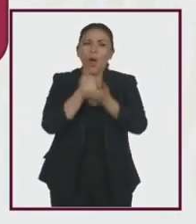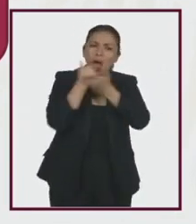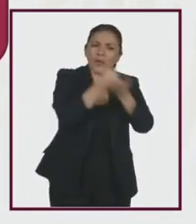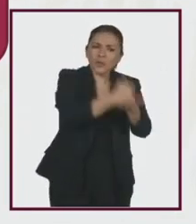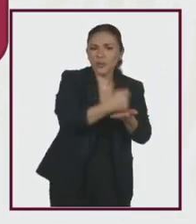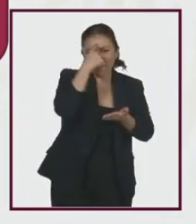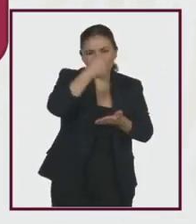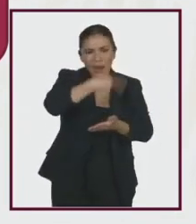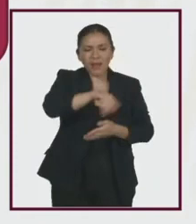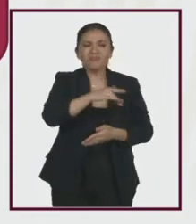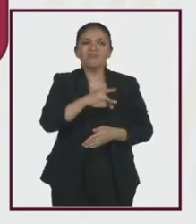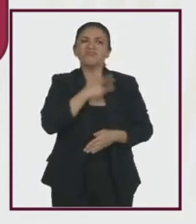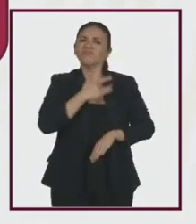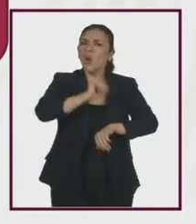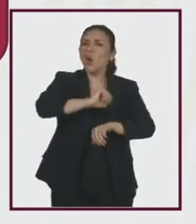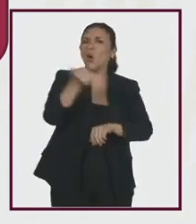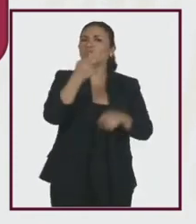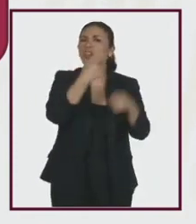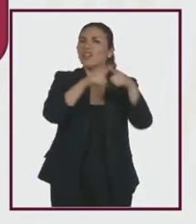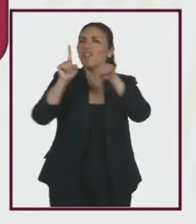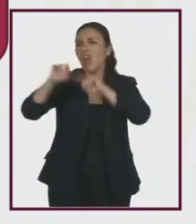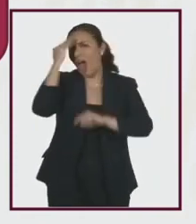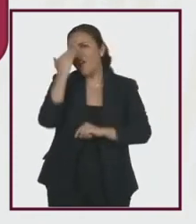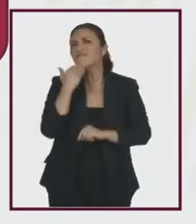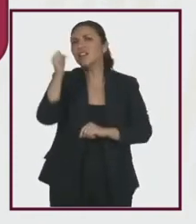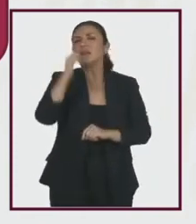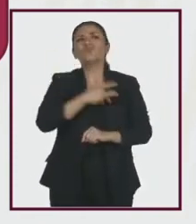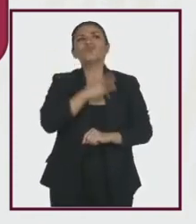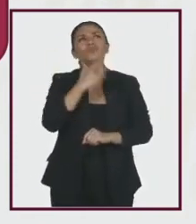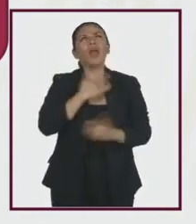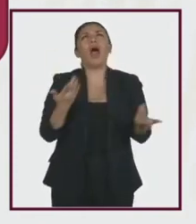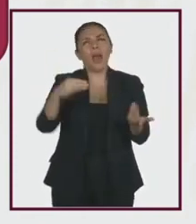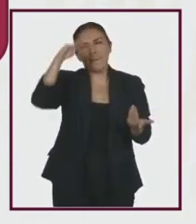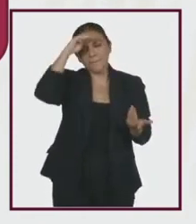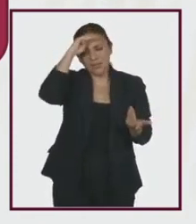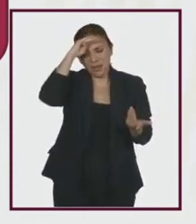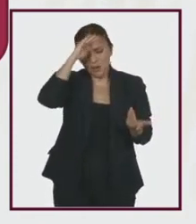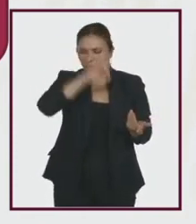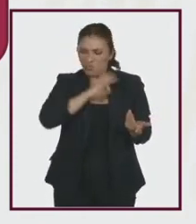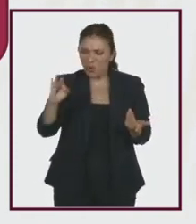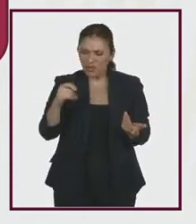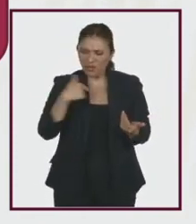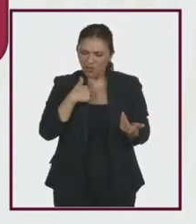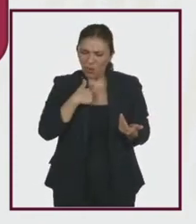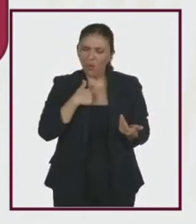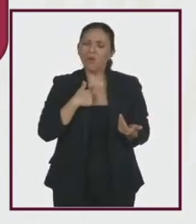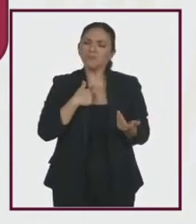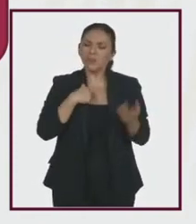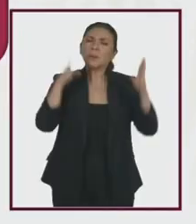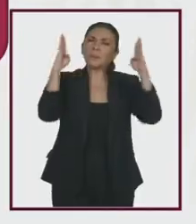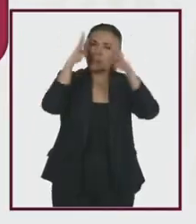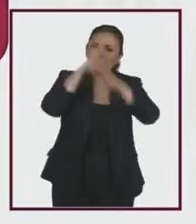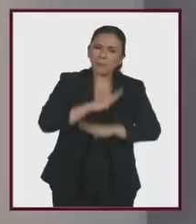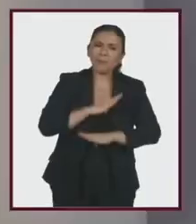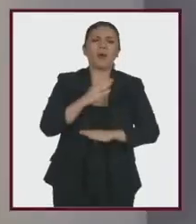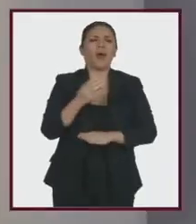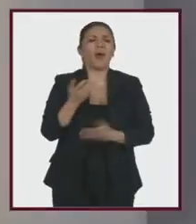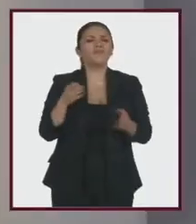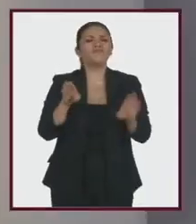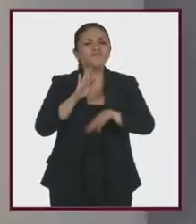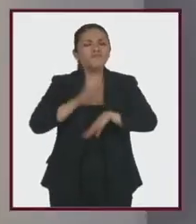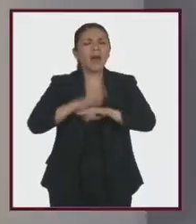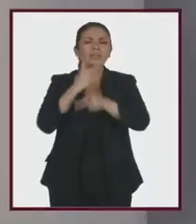mayores habilidades que les lleven a reflexionar, que les lleven a tener mayor resiliencia, que les lleven a tener mayores